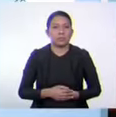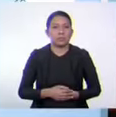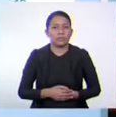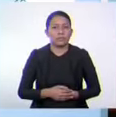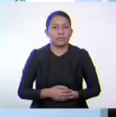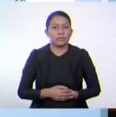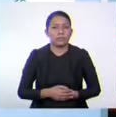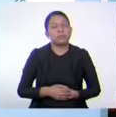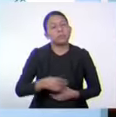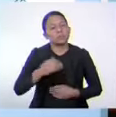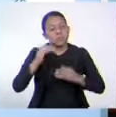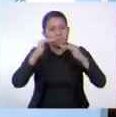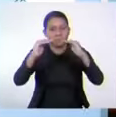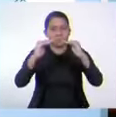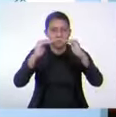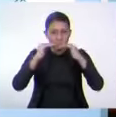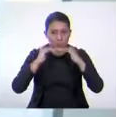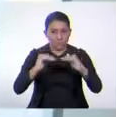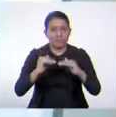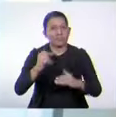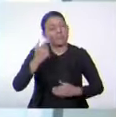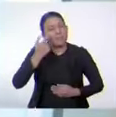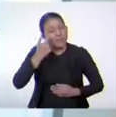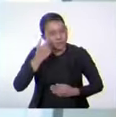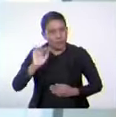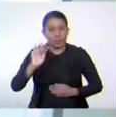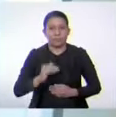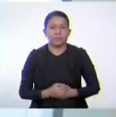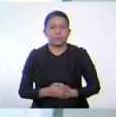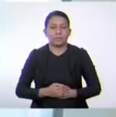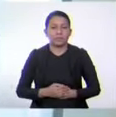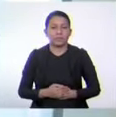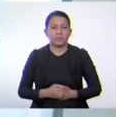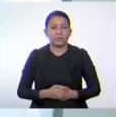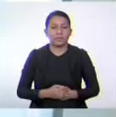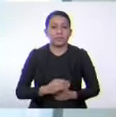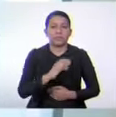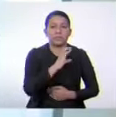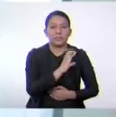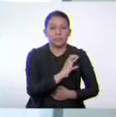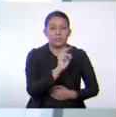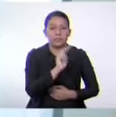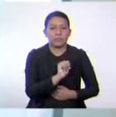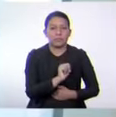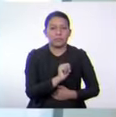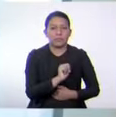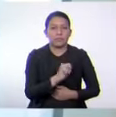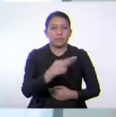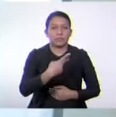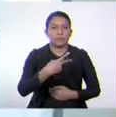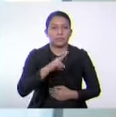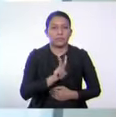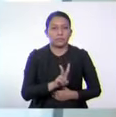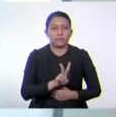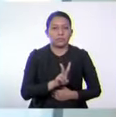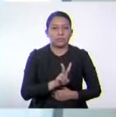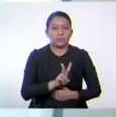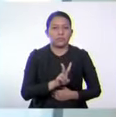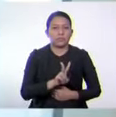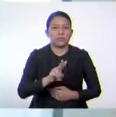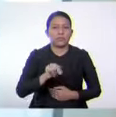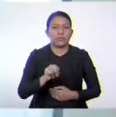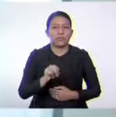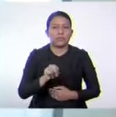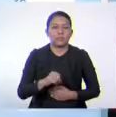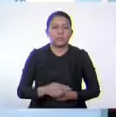En el caso de los alquenos, tenemos la fórmula C sub N H sub 2